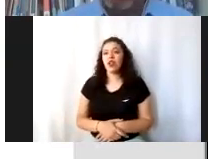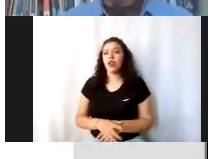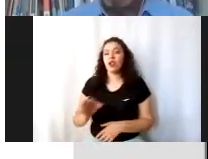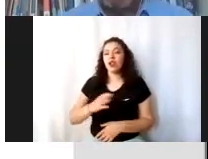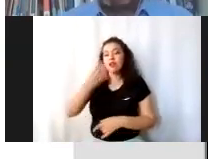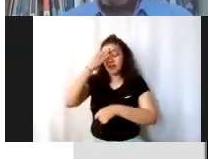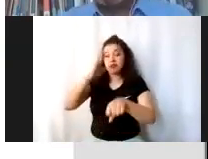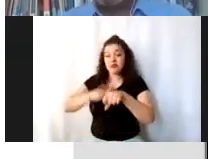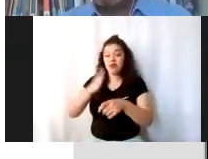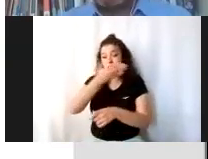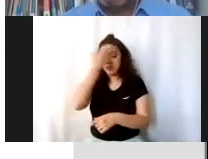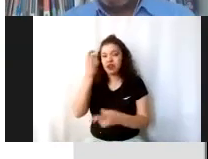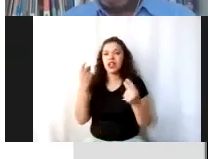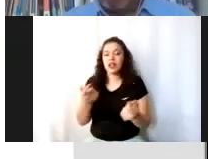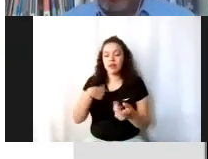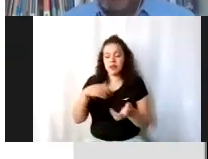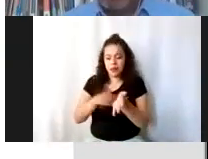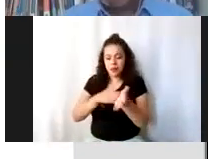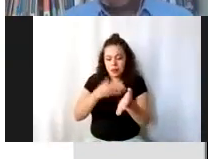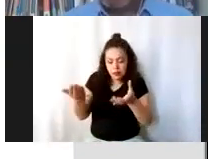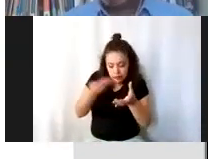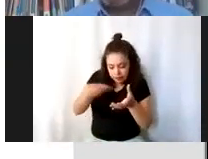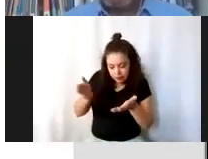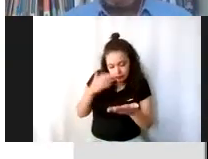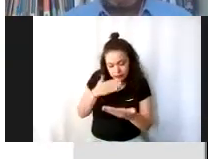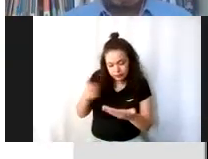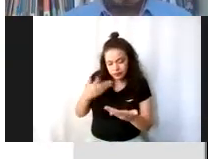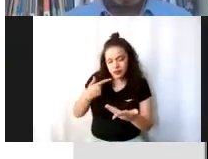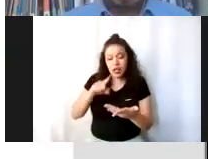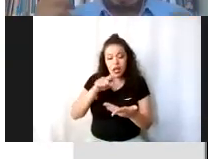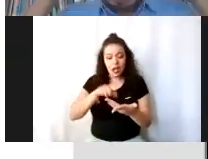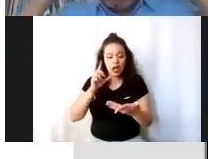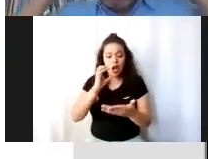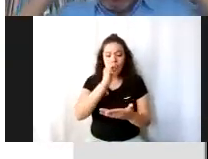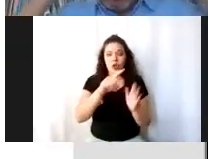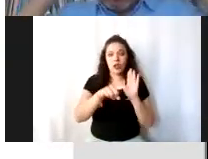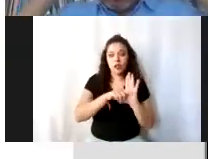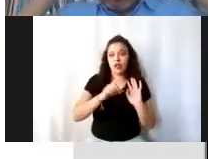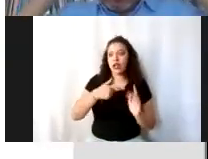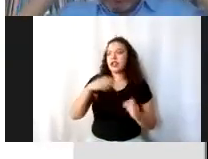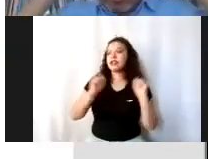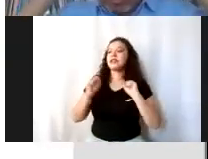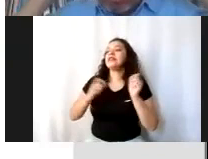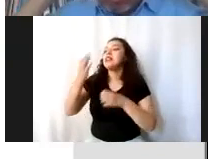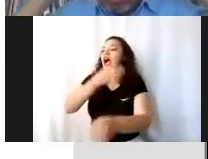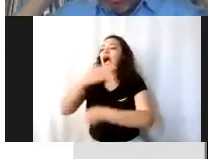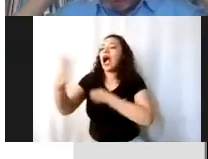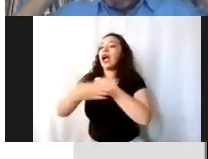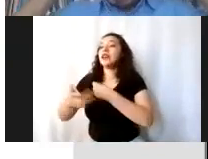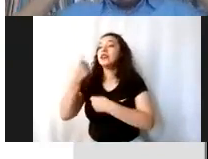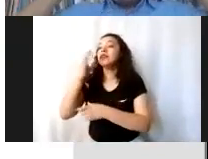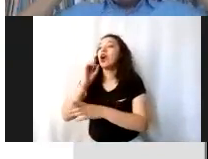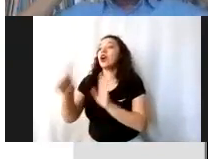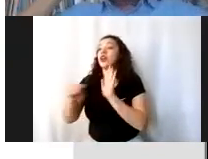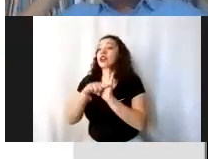pero rápidamente van a mi expediente laboral y ahí está mi tipo de sangre y entonces ya señalan cuál es mi tipo de sangre